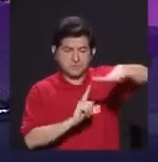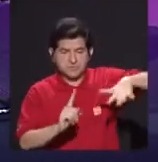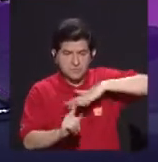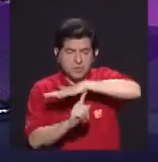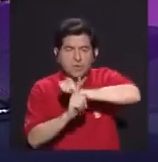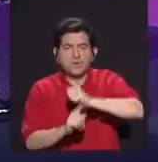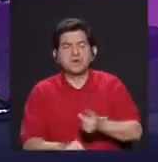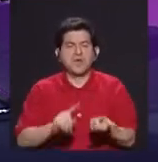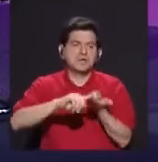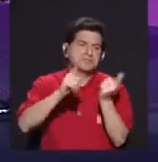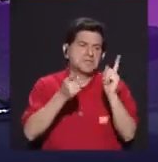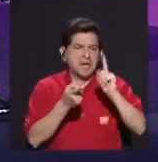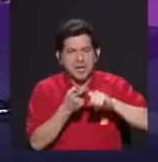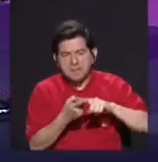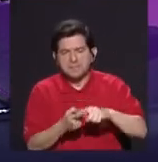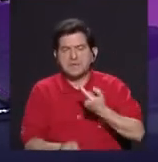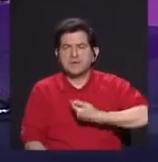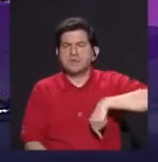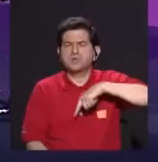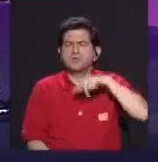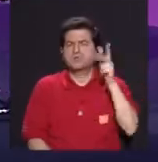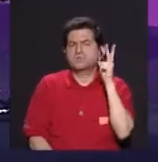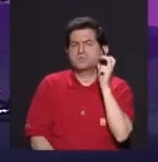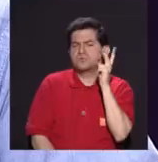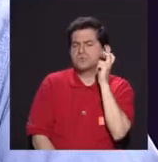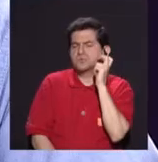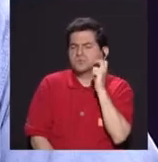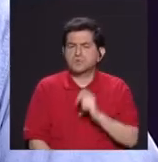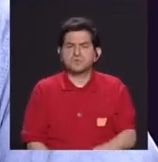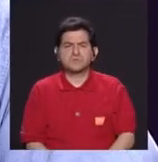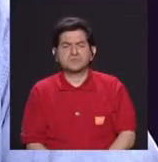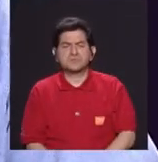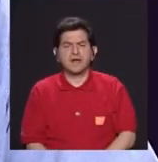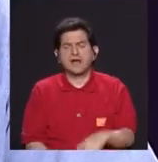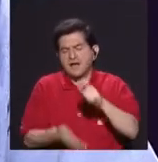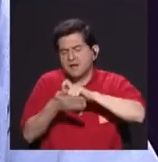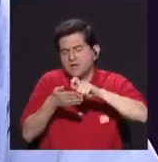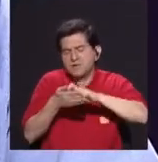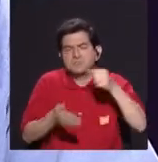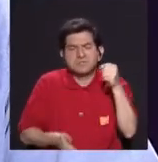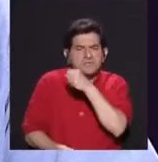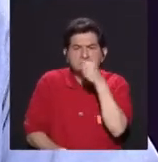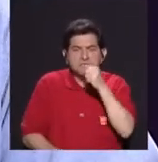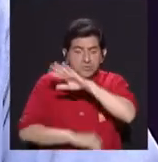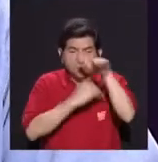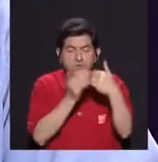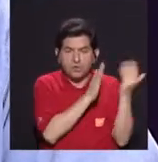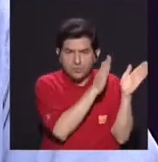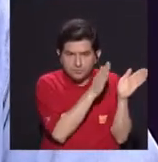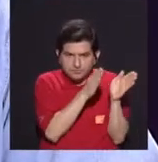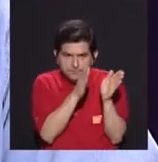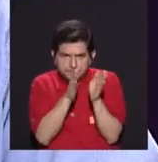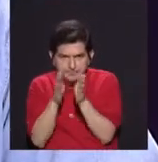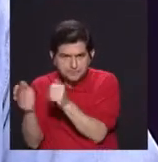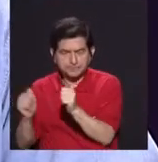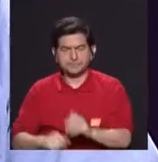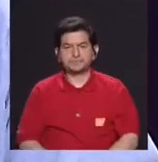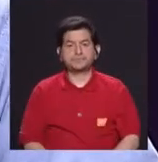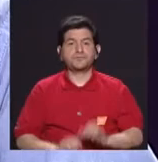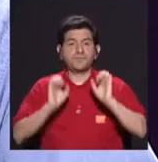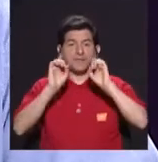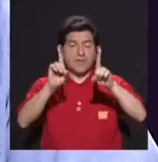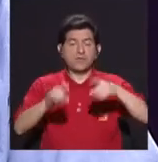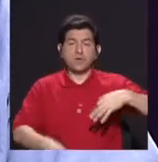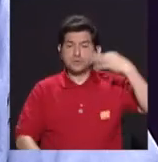sean amigos lo que escuchamos las letras de las canciones todo eso nos está formando la educación